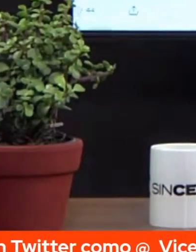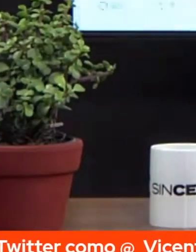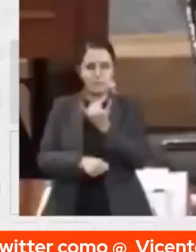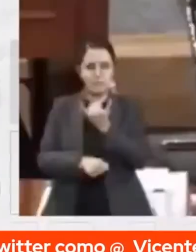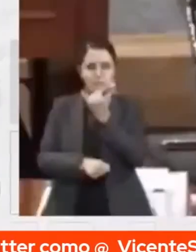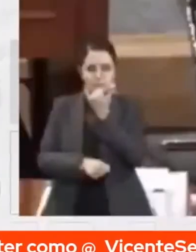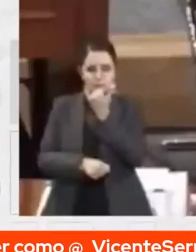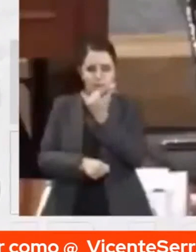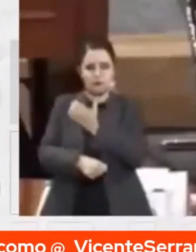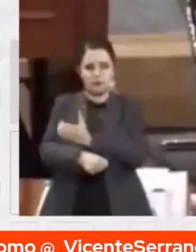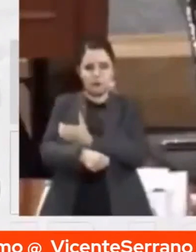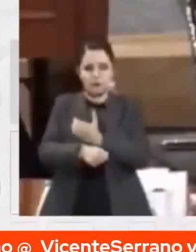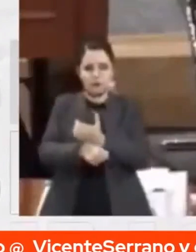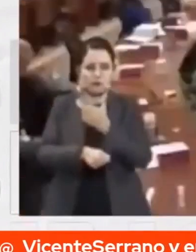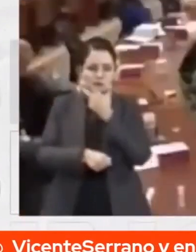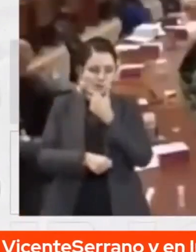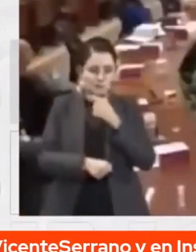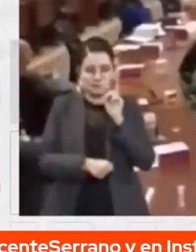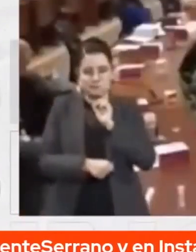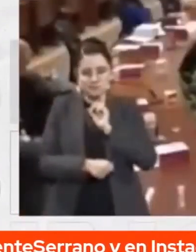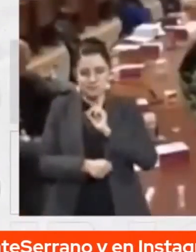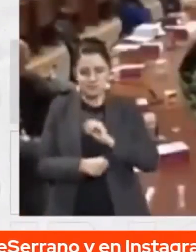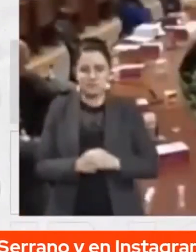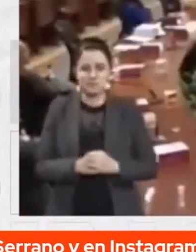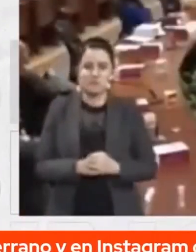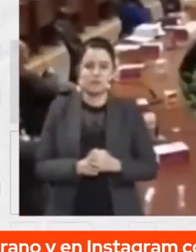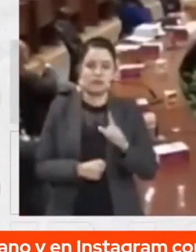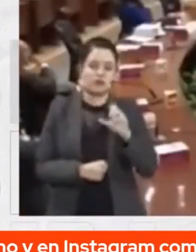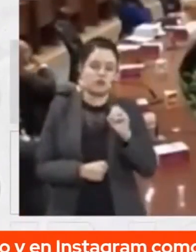Lorenzo y compañeros Lorenzo